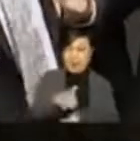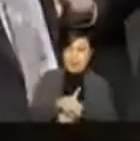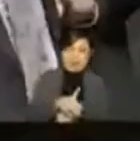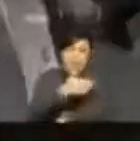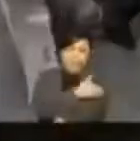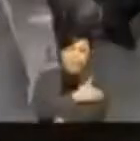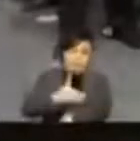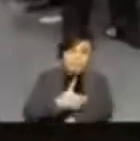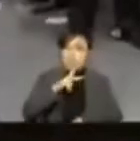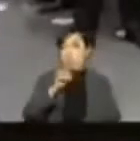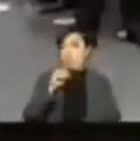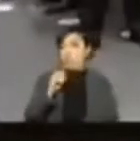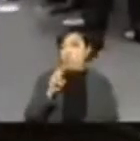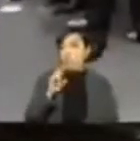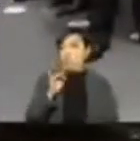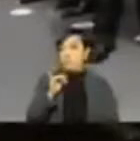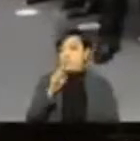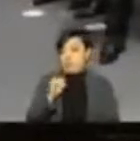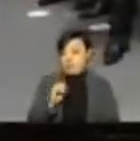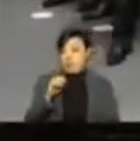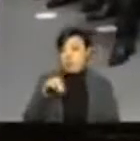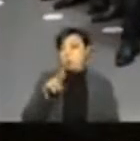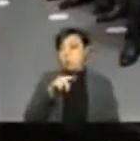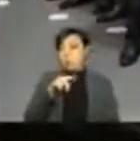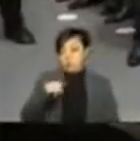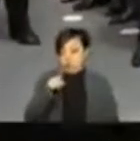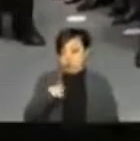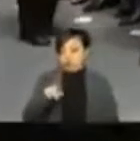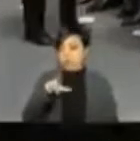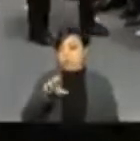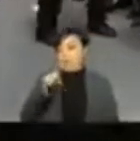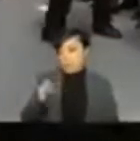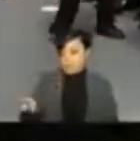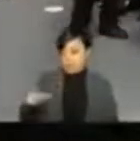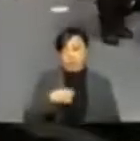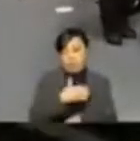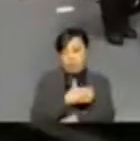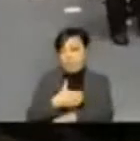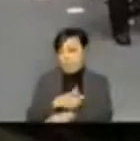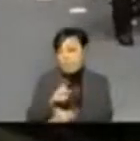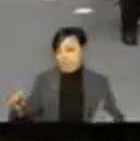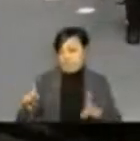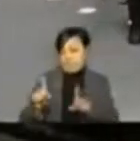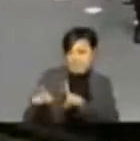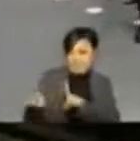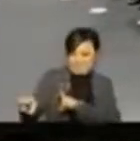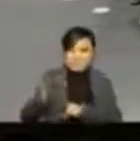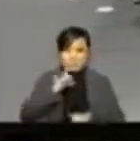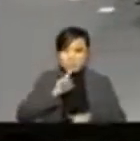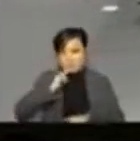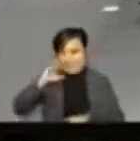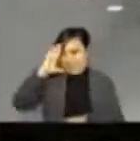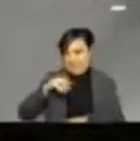tuvo que negociar con el PRI para negociar para lograr su